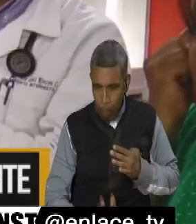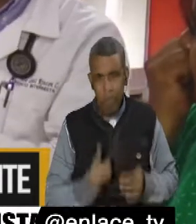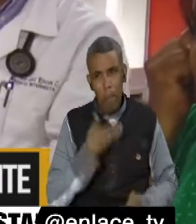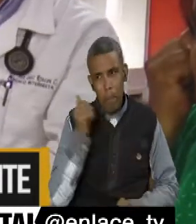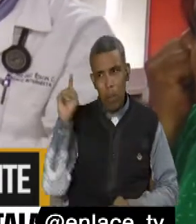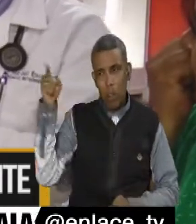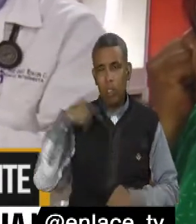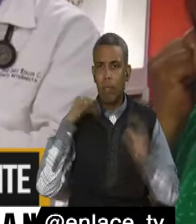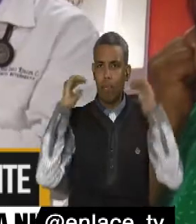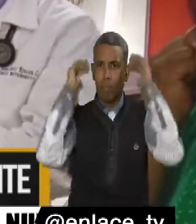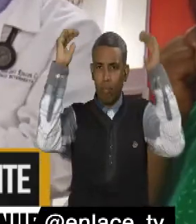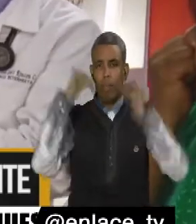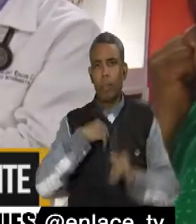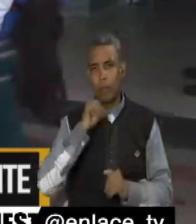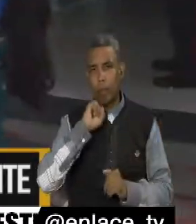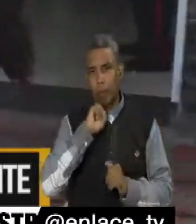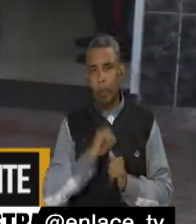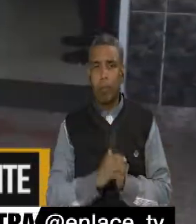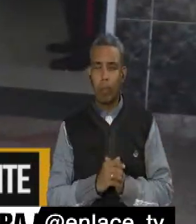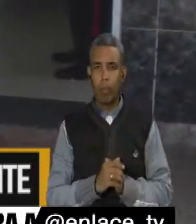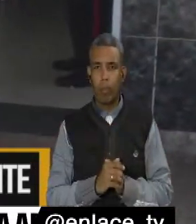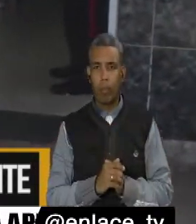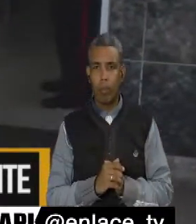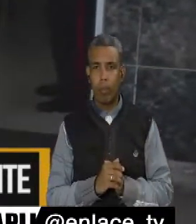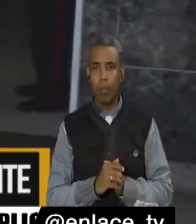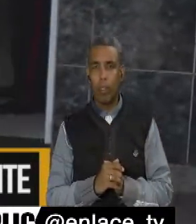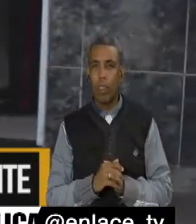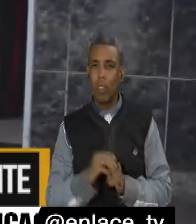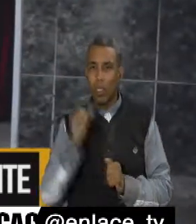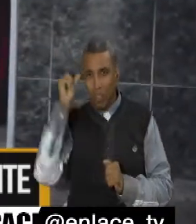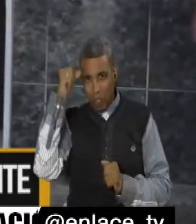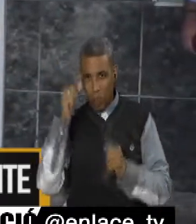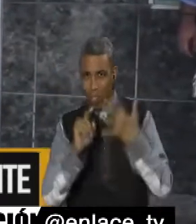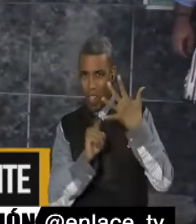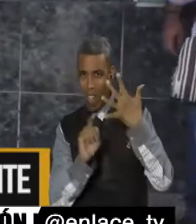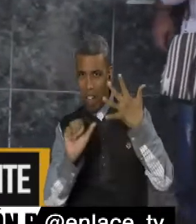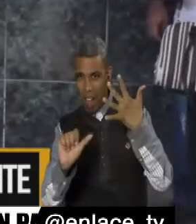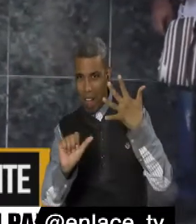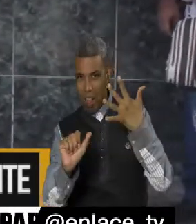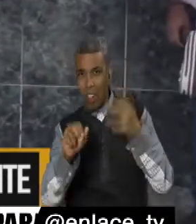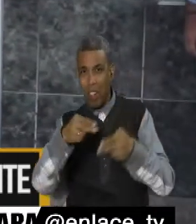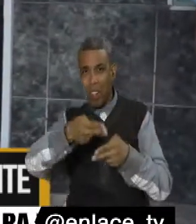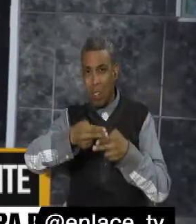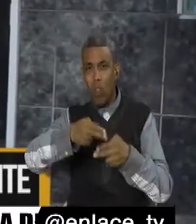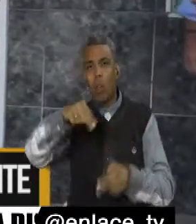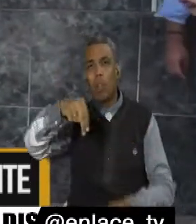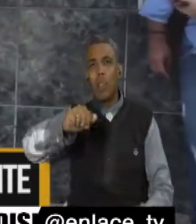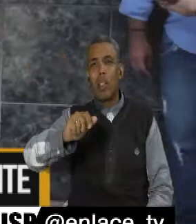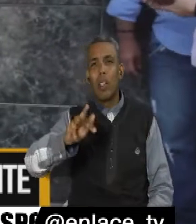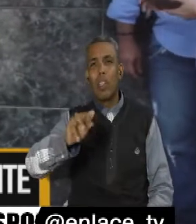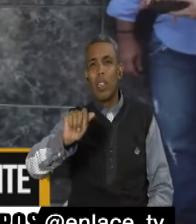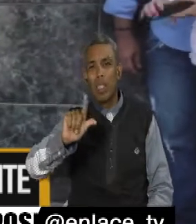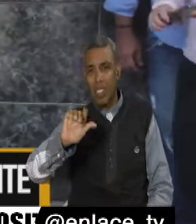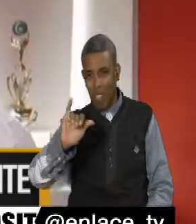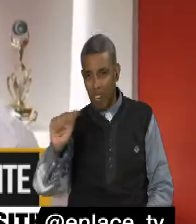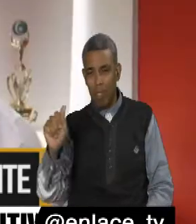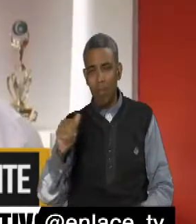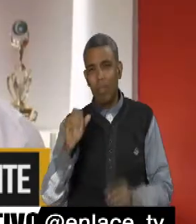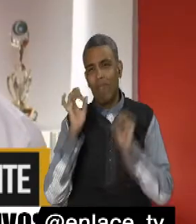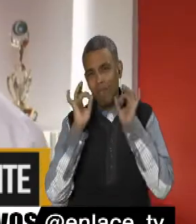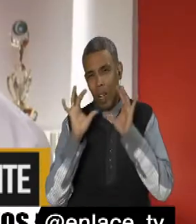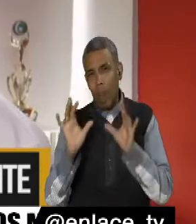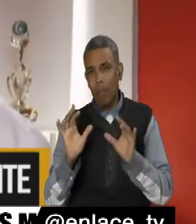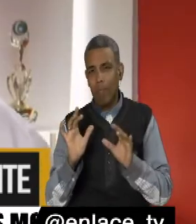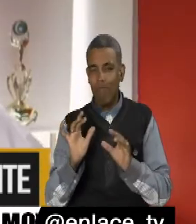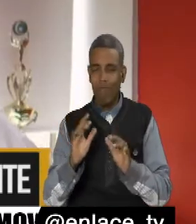malas condiciones en las que ingresó a la clínica Magdalena la paciente Natalia Acuña Díaz, de 22 años, que falleció en las últimas horas. Además